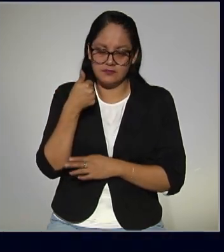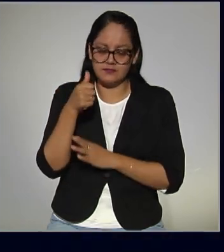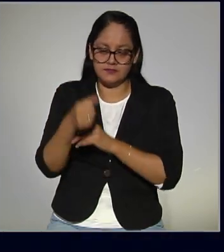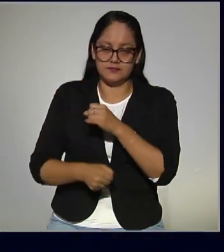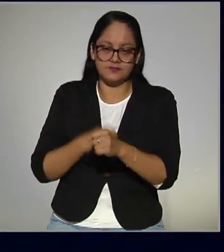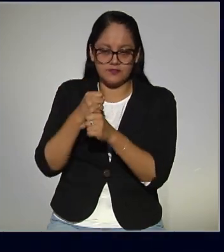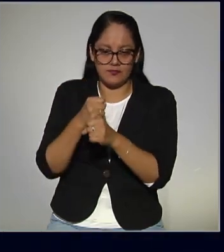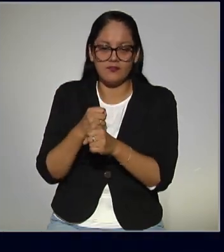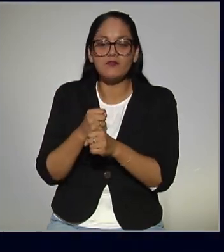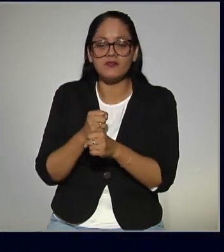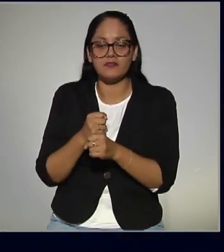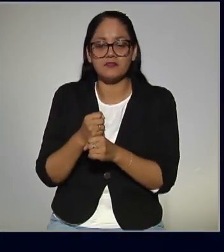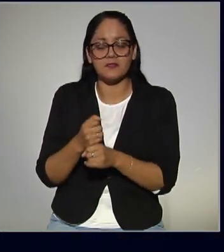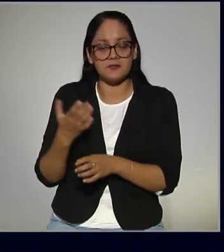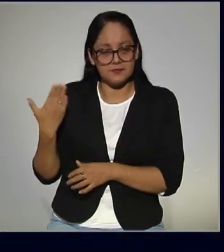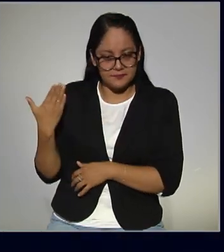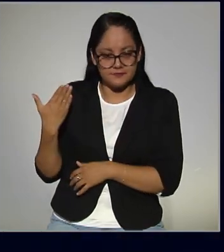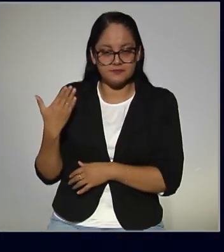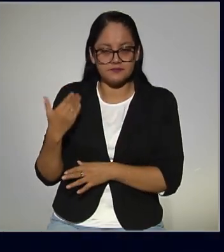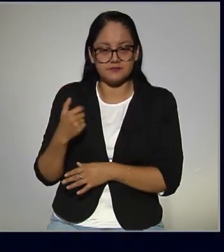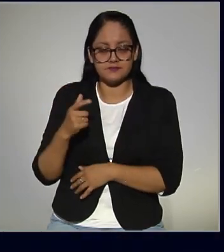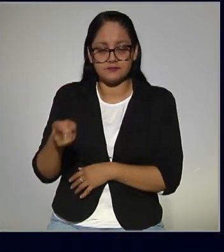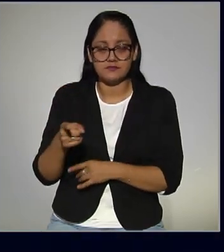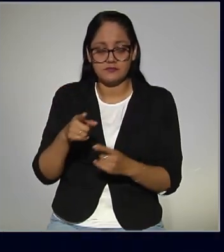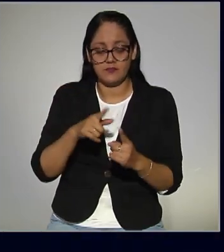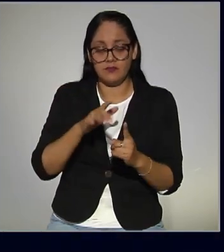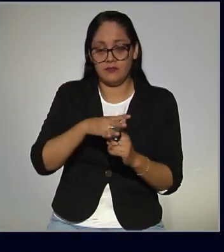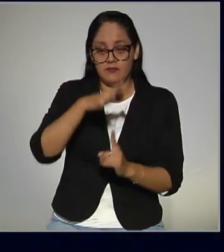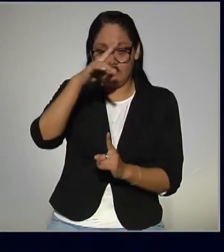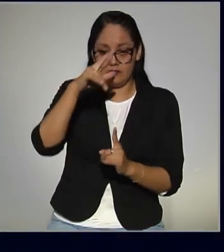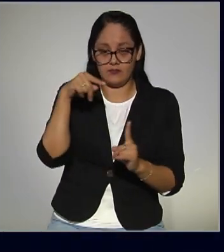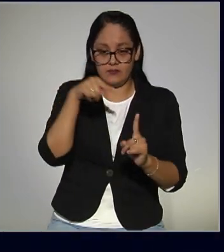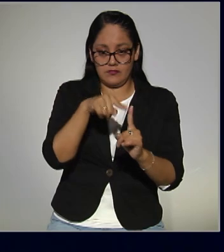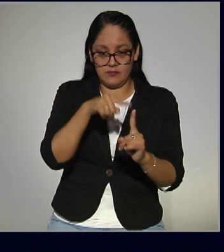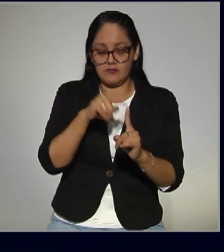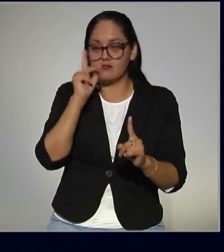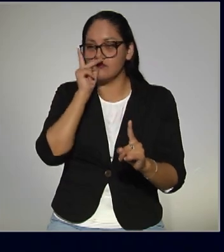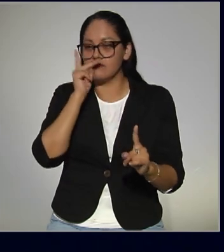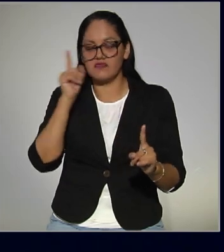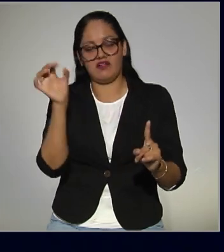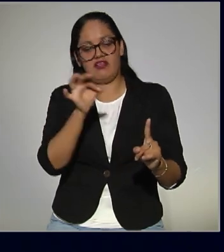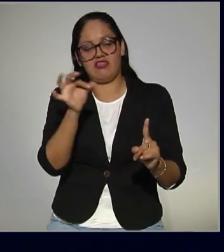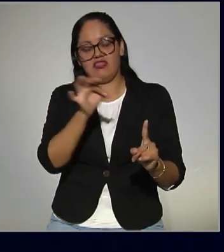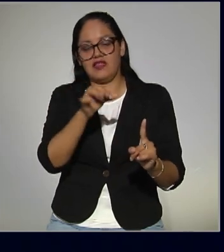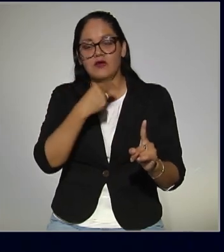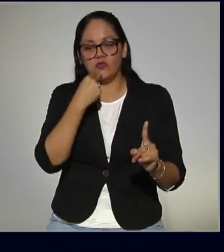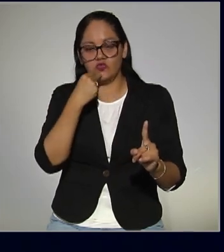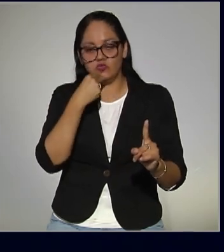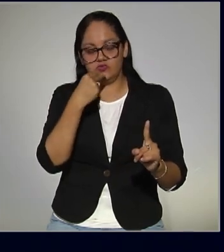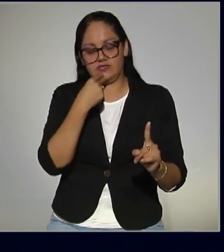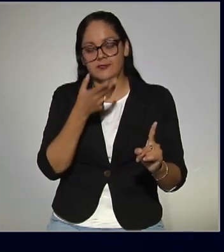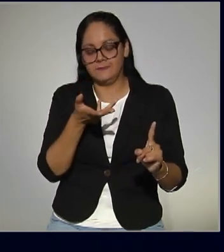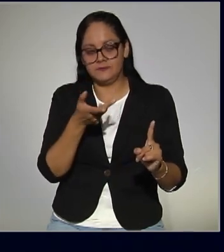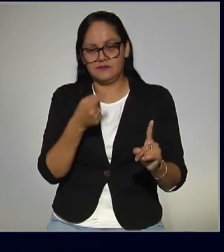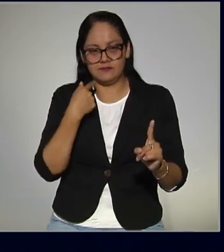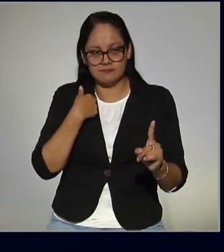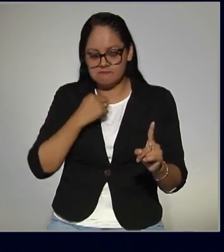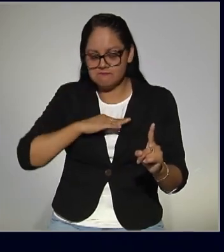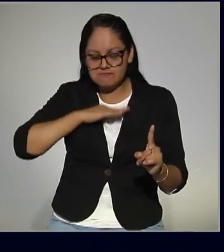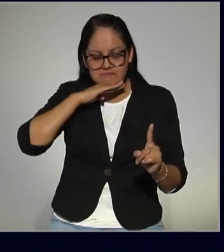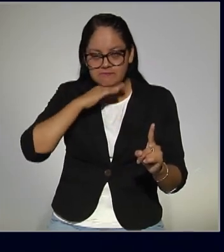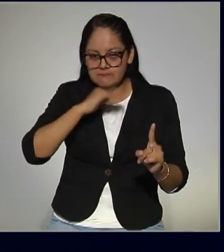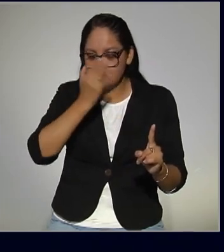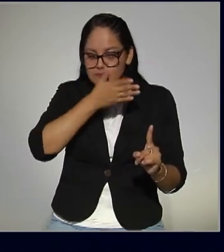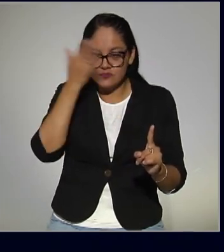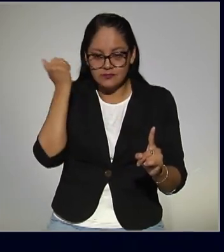años aproximadamente que la grande había estado siendo abusada por su papá. Yo no me percaté.